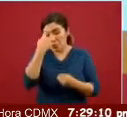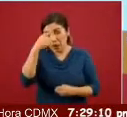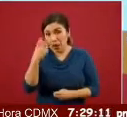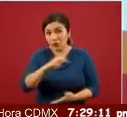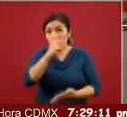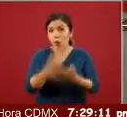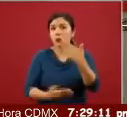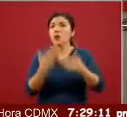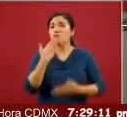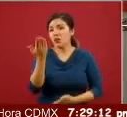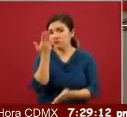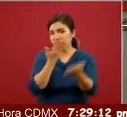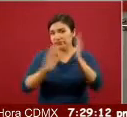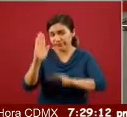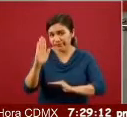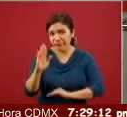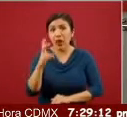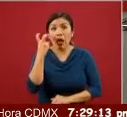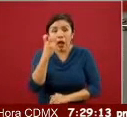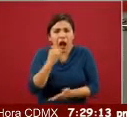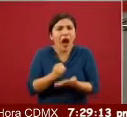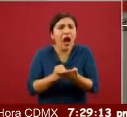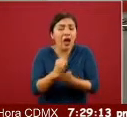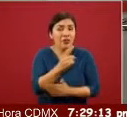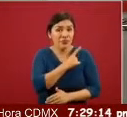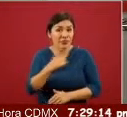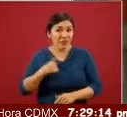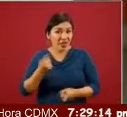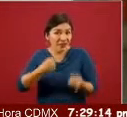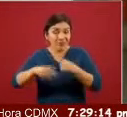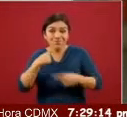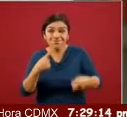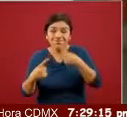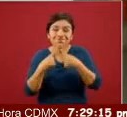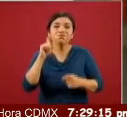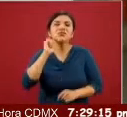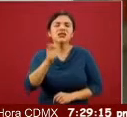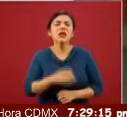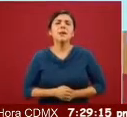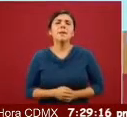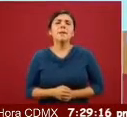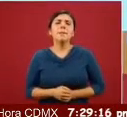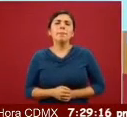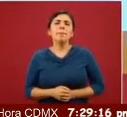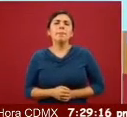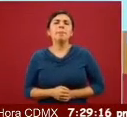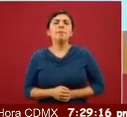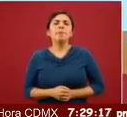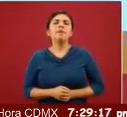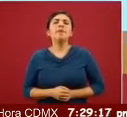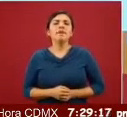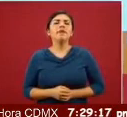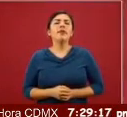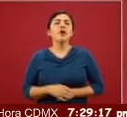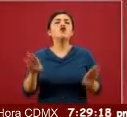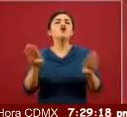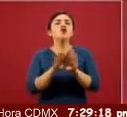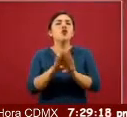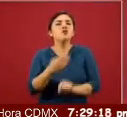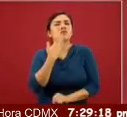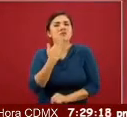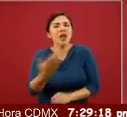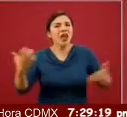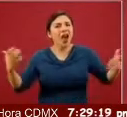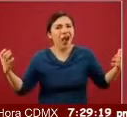exitoso. Y parte de las decisiones que tendremos que tomar es cuál es el régimen más oportuno de realización de